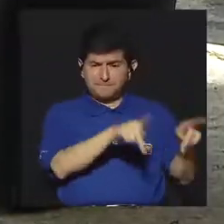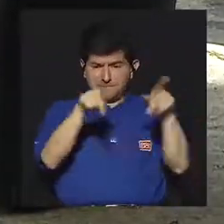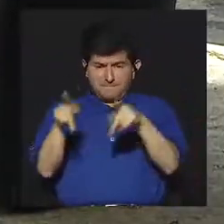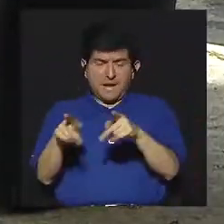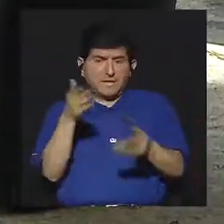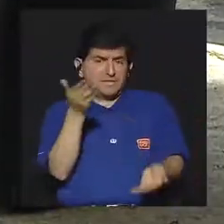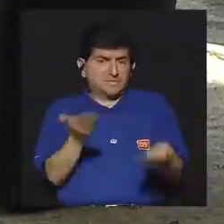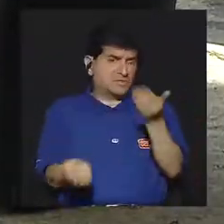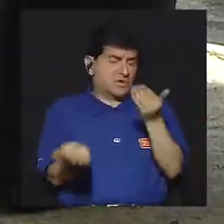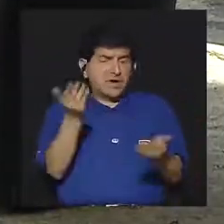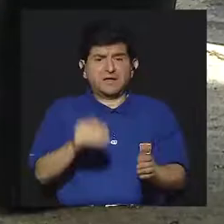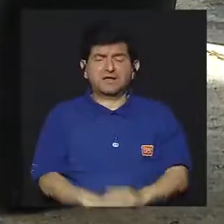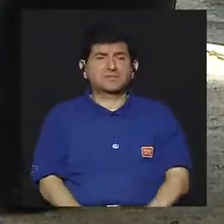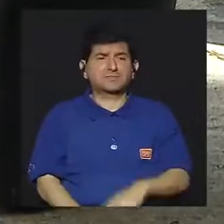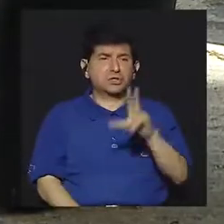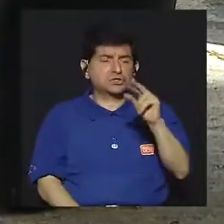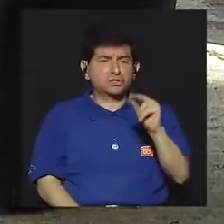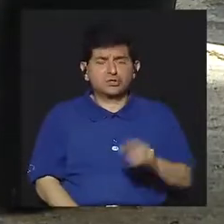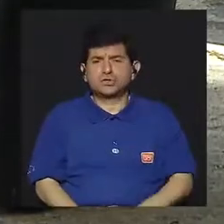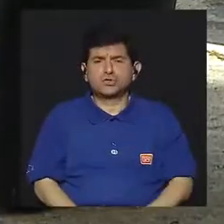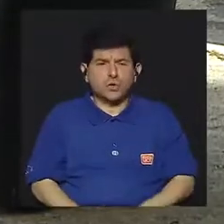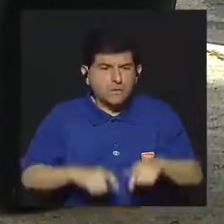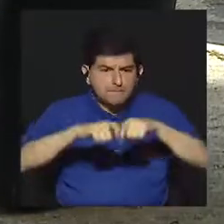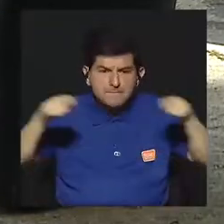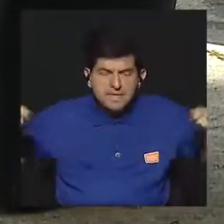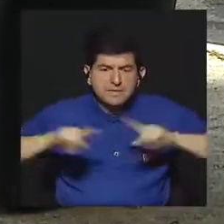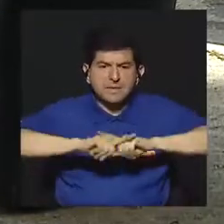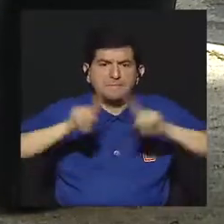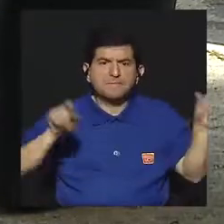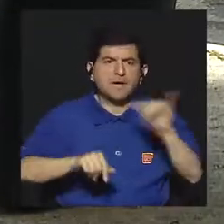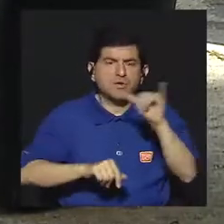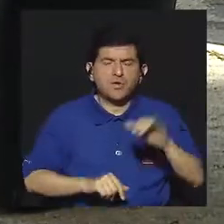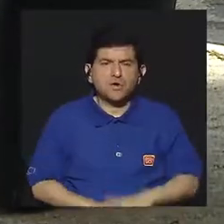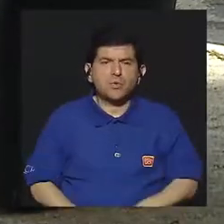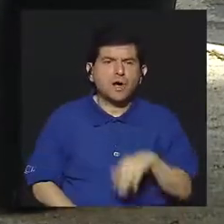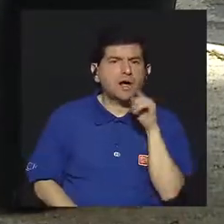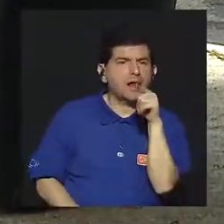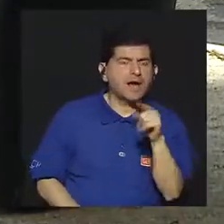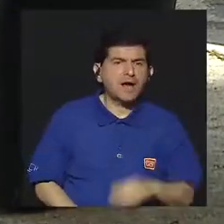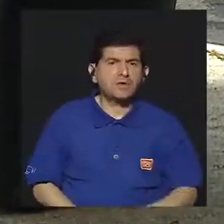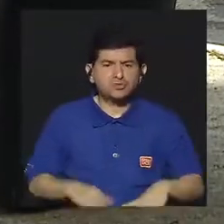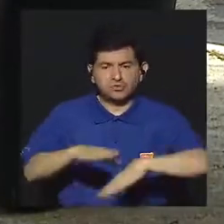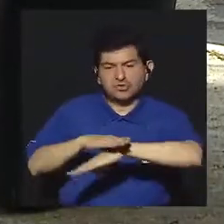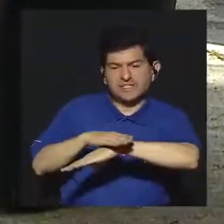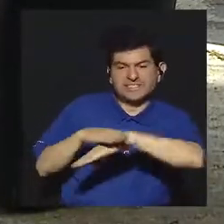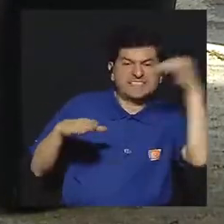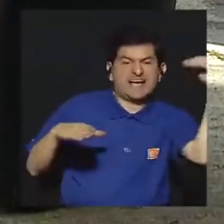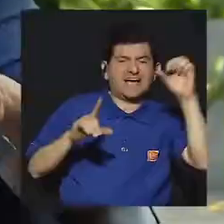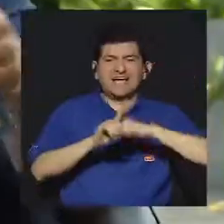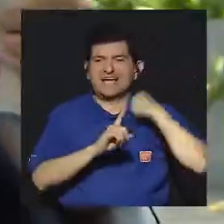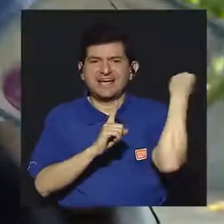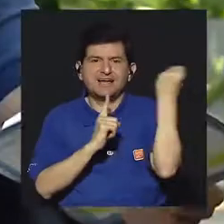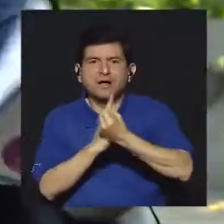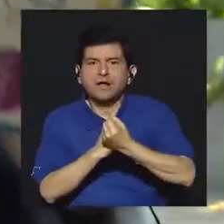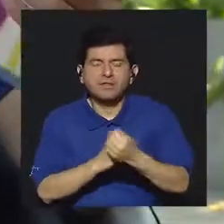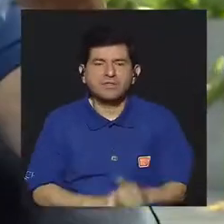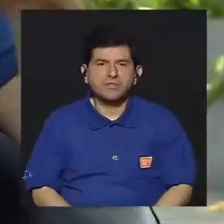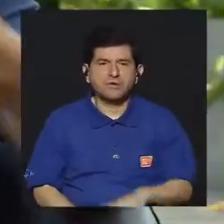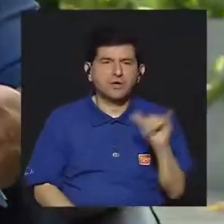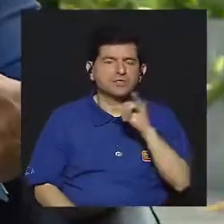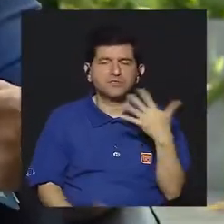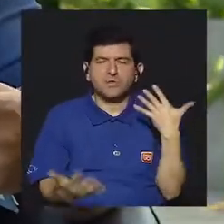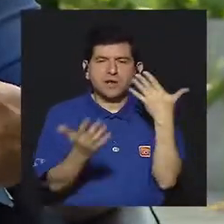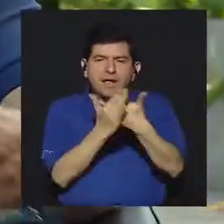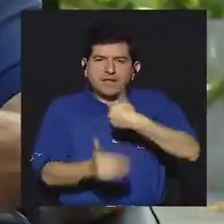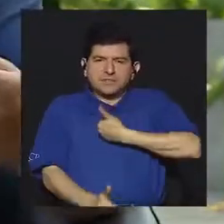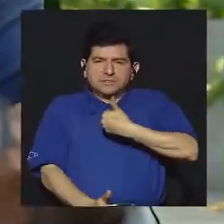personas no llegan a magnificar, pero es como si te sacaran de la sociedad. Es casi como una